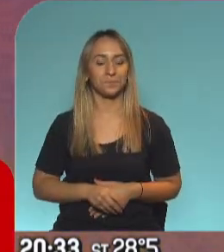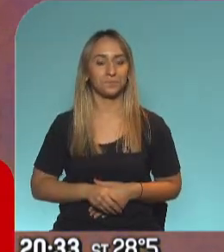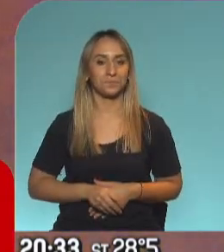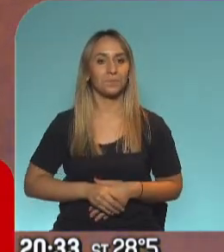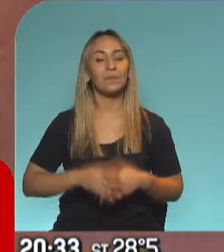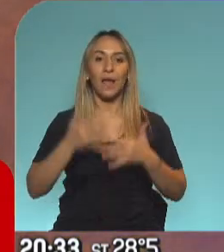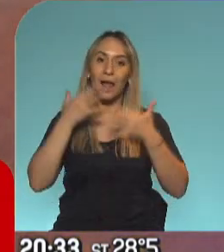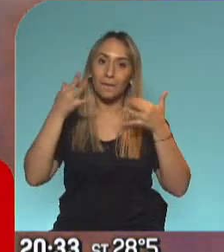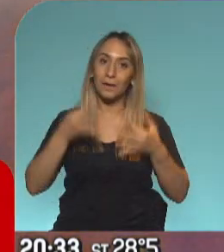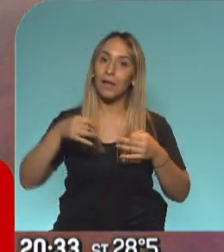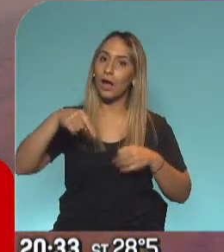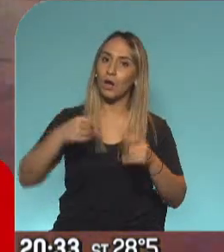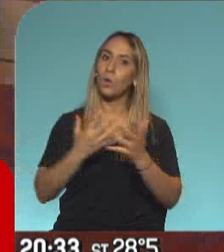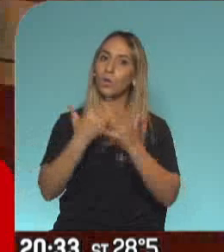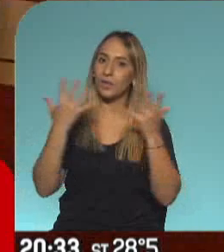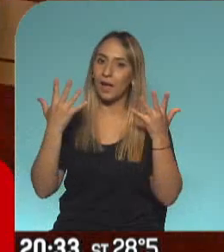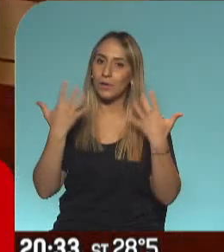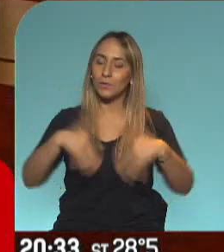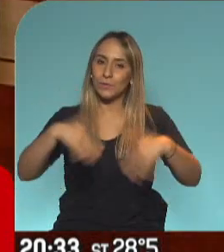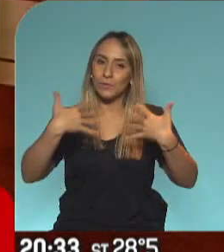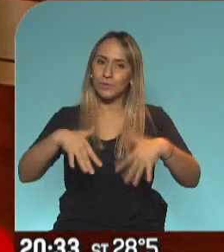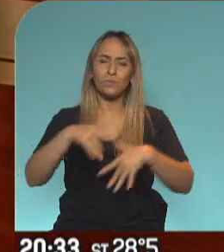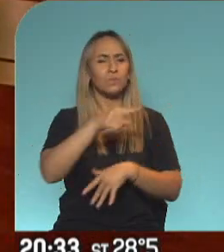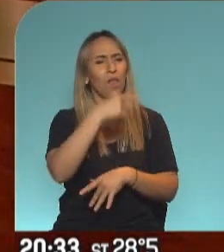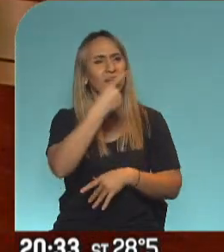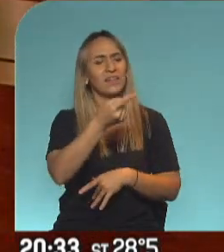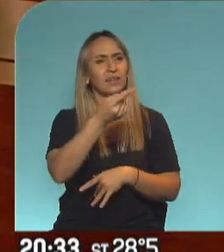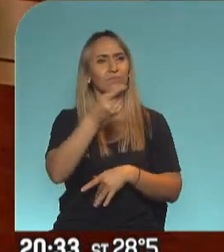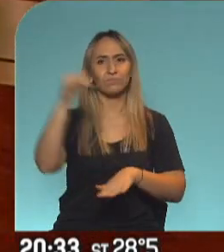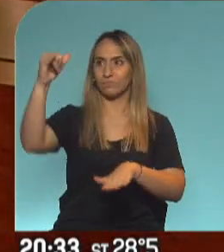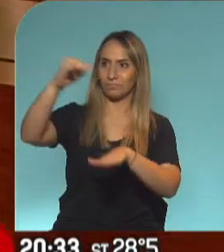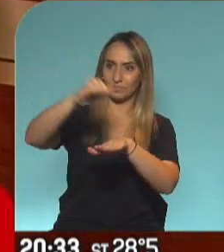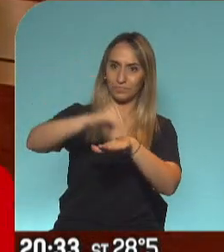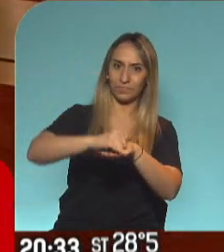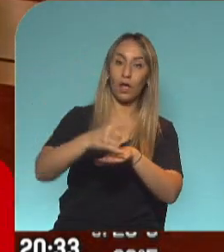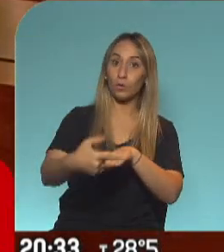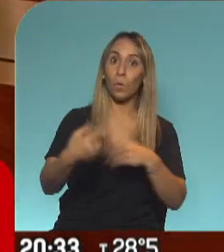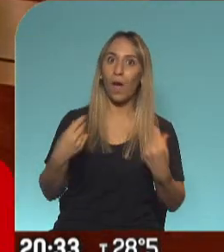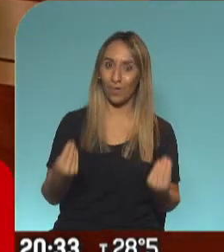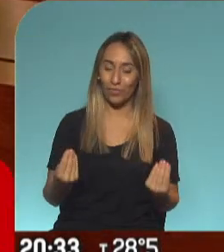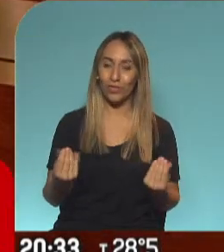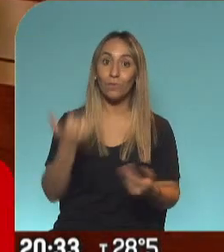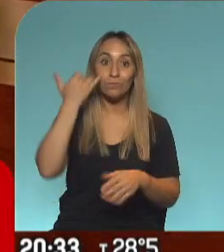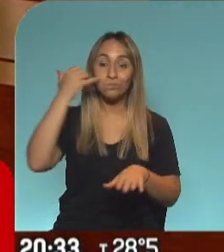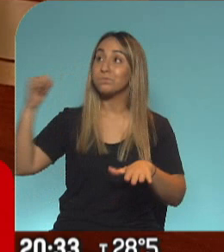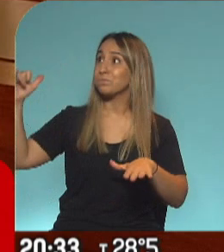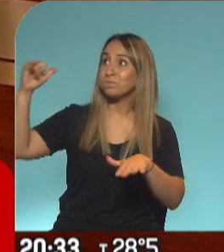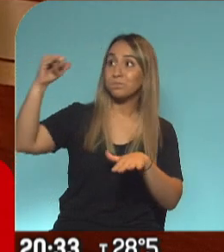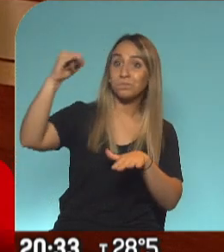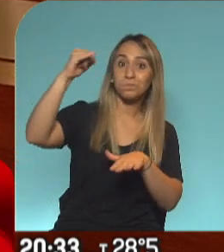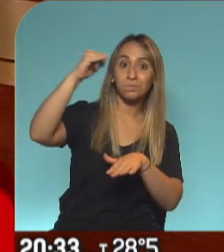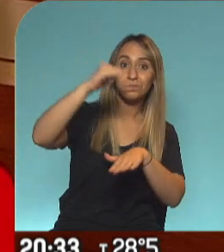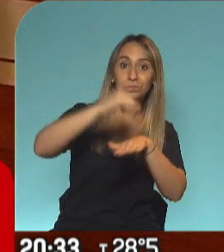un día histórico y vos decías cuándo va a llegar, cuándo va a aterrizar ese avión que ya está volando rumbo a Moscú,